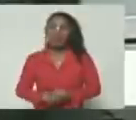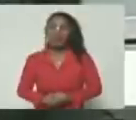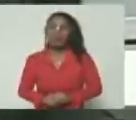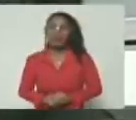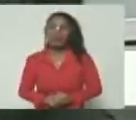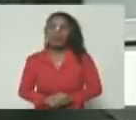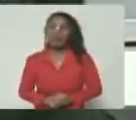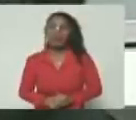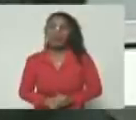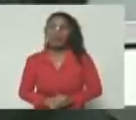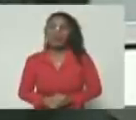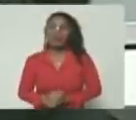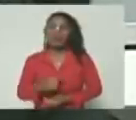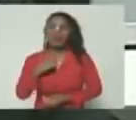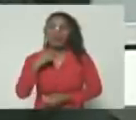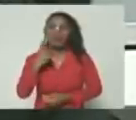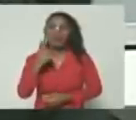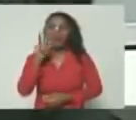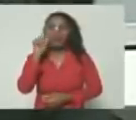Dice Carlito.